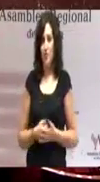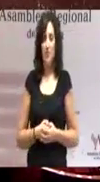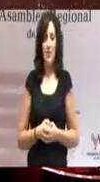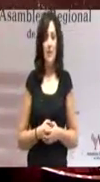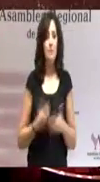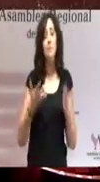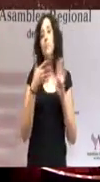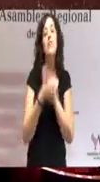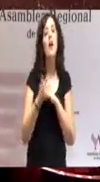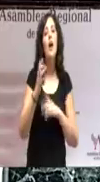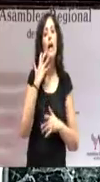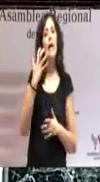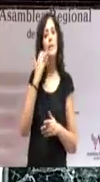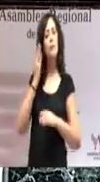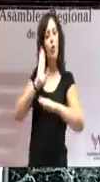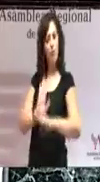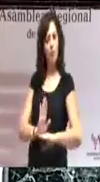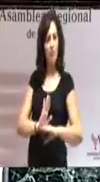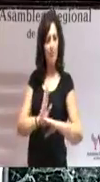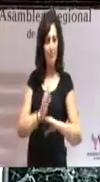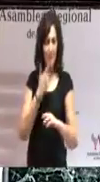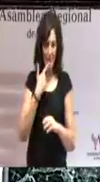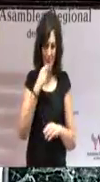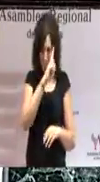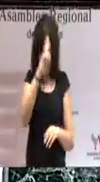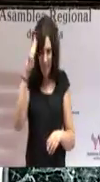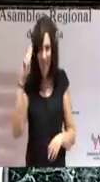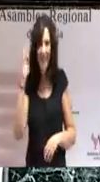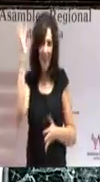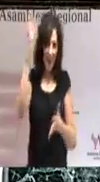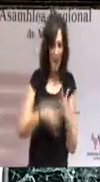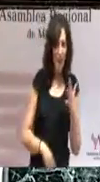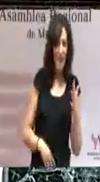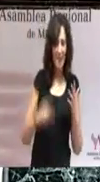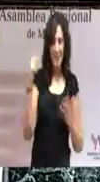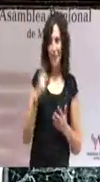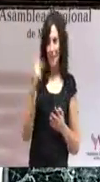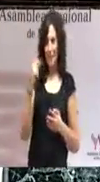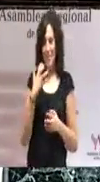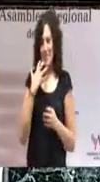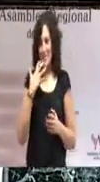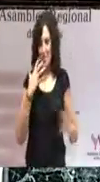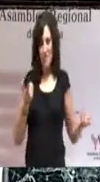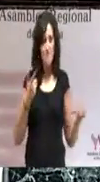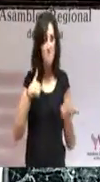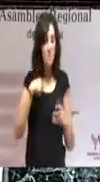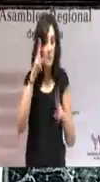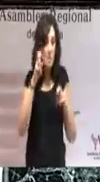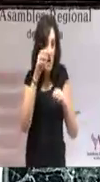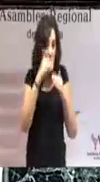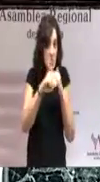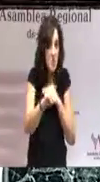Y nos pone de ejemplo a Madrid y a Barcelona. Pues yo lo de la inversión